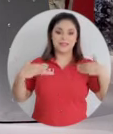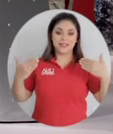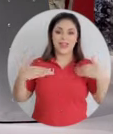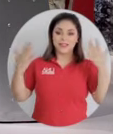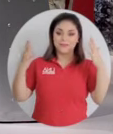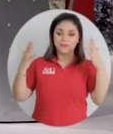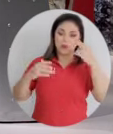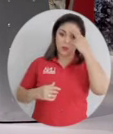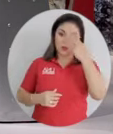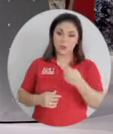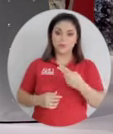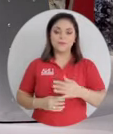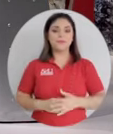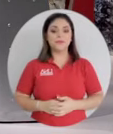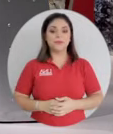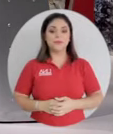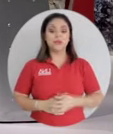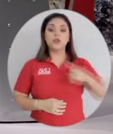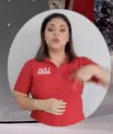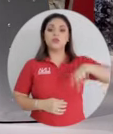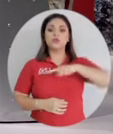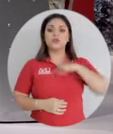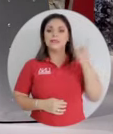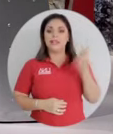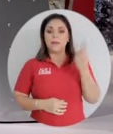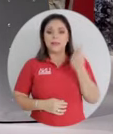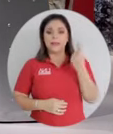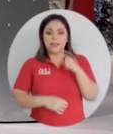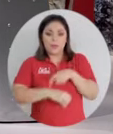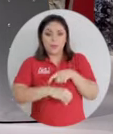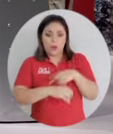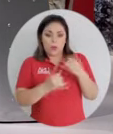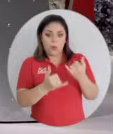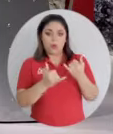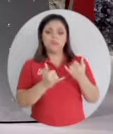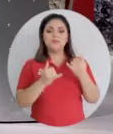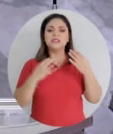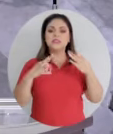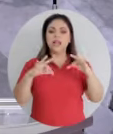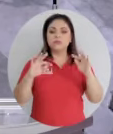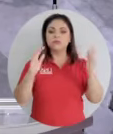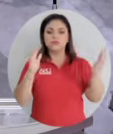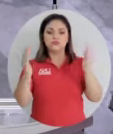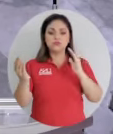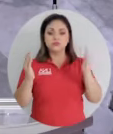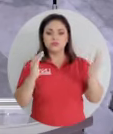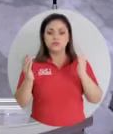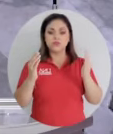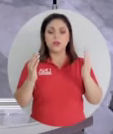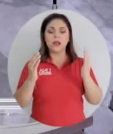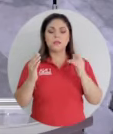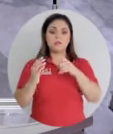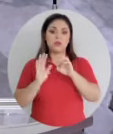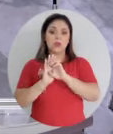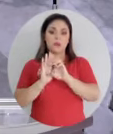usual en estos 15 años de Una Mirada, siempre tratamos de hacer un balance de la situación nacional. El año 2022